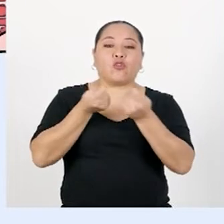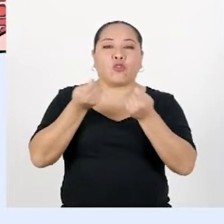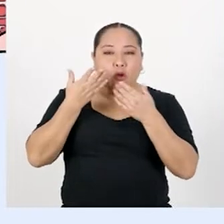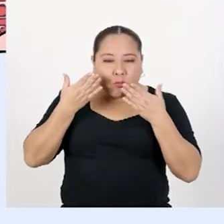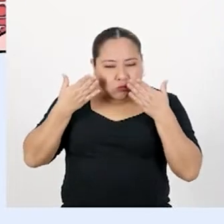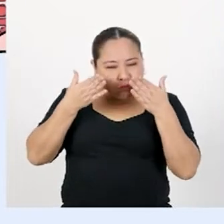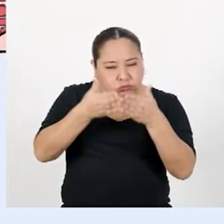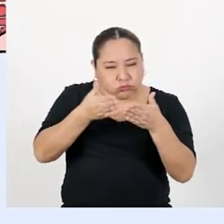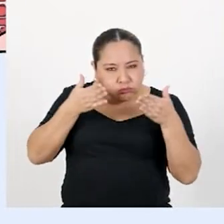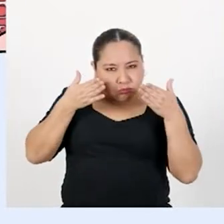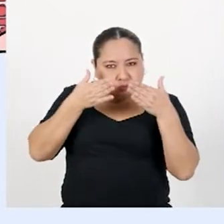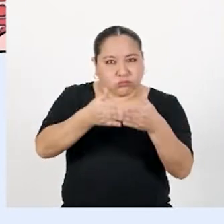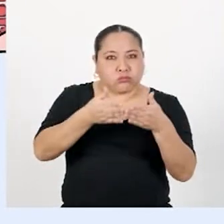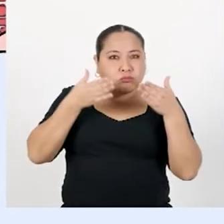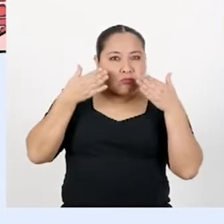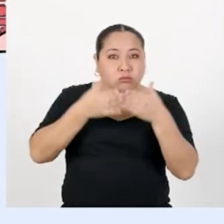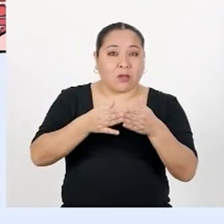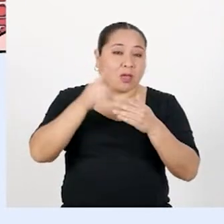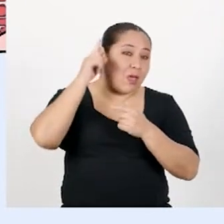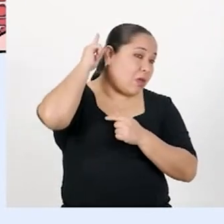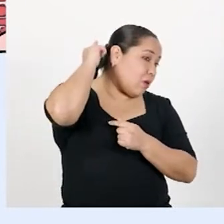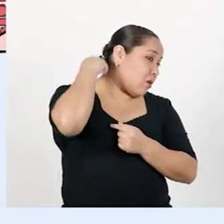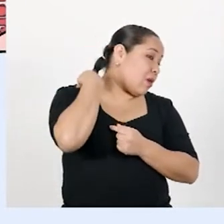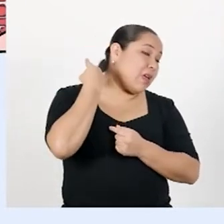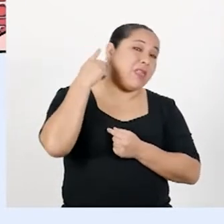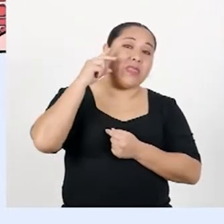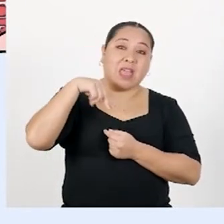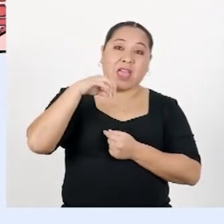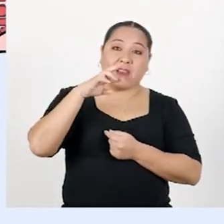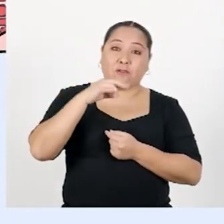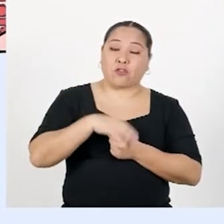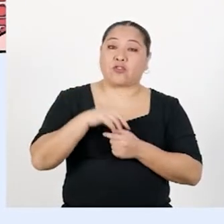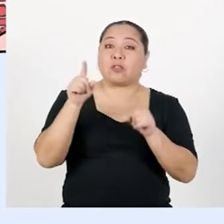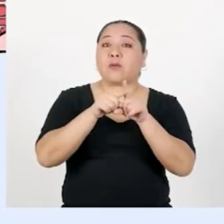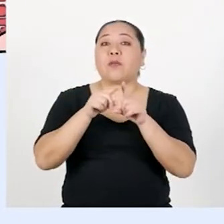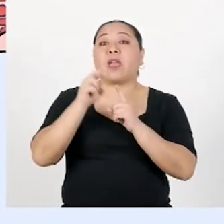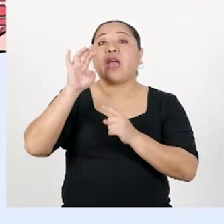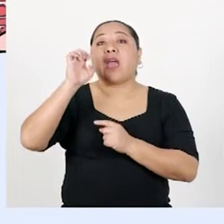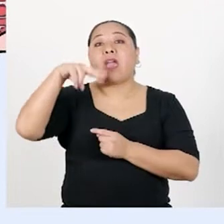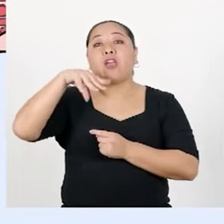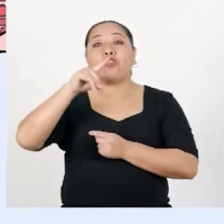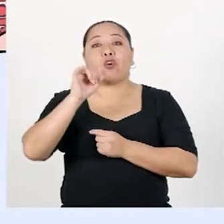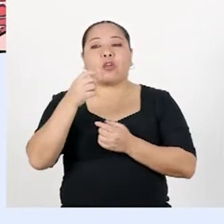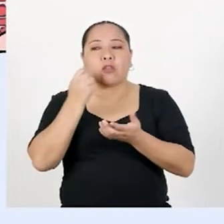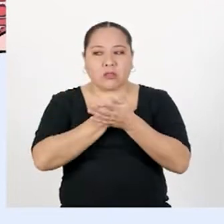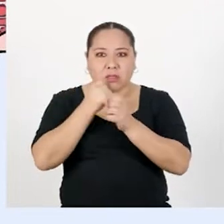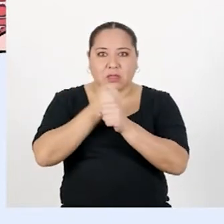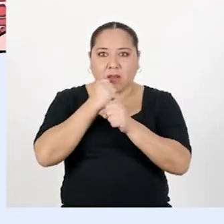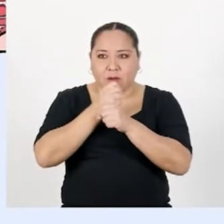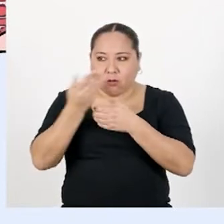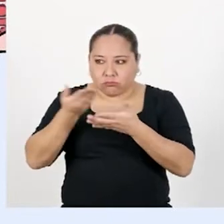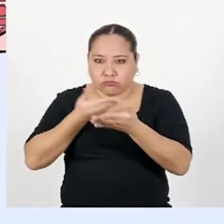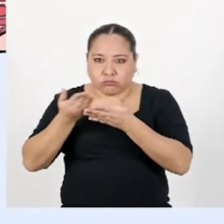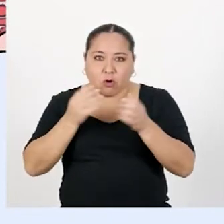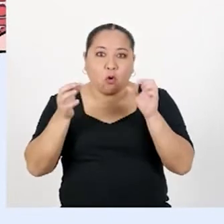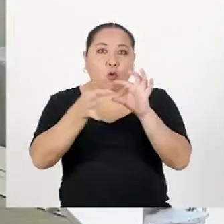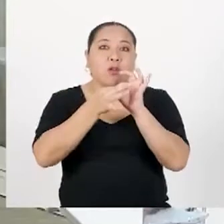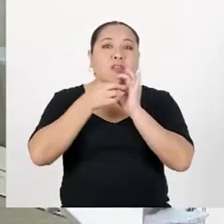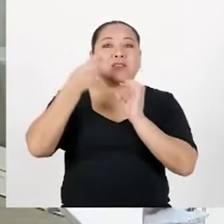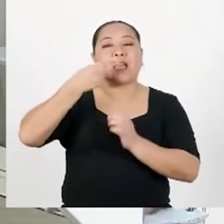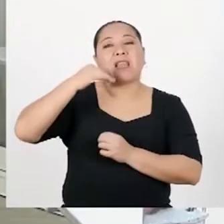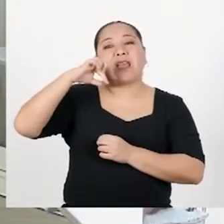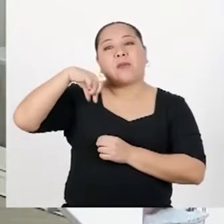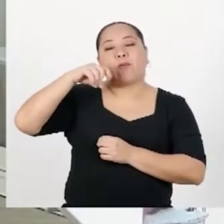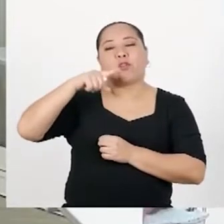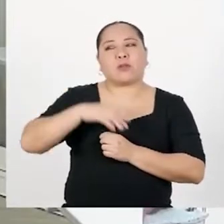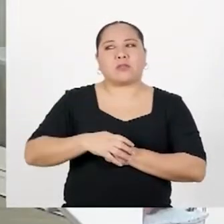está dirigido por el sistema nervioso y endocrino, que trabajan de manera coordinada con el hipotálamo.